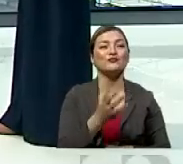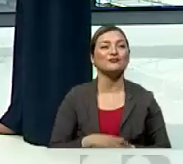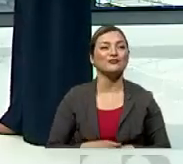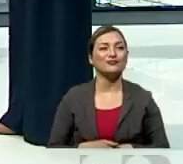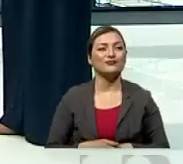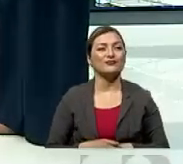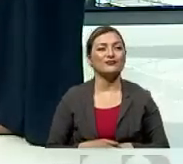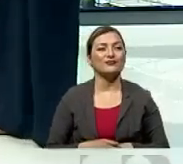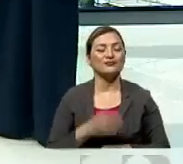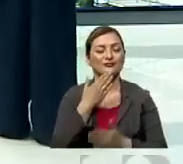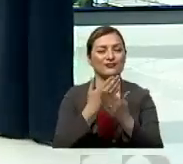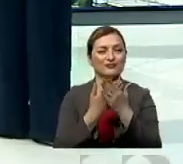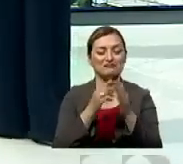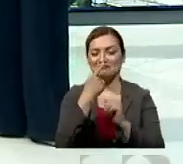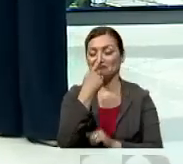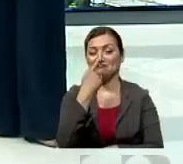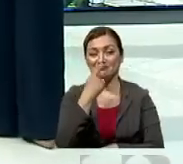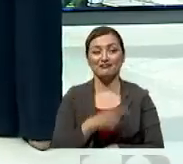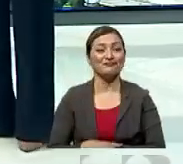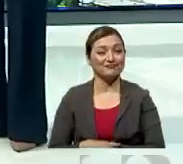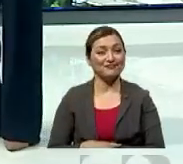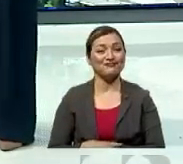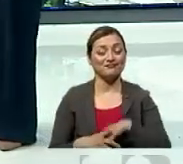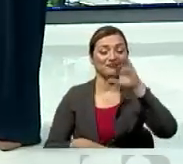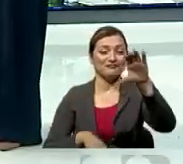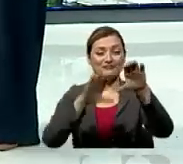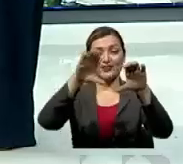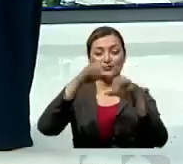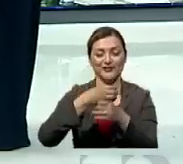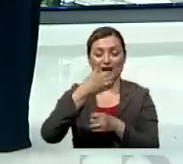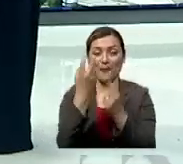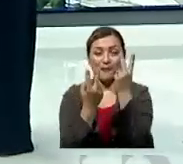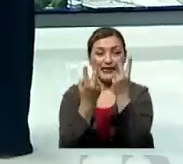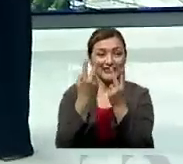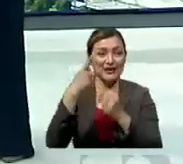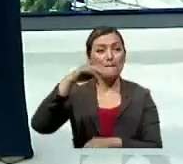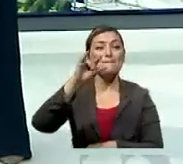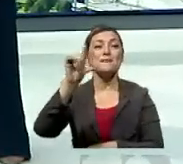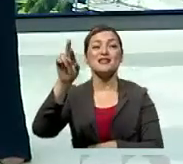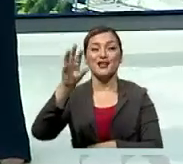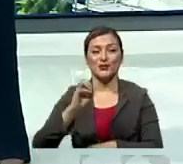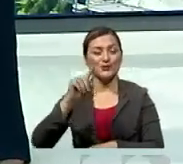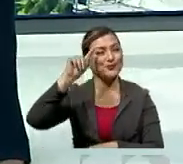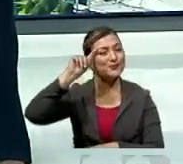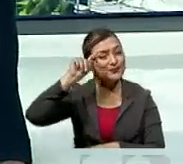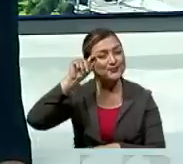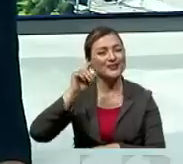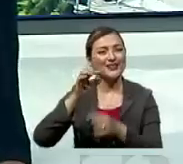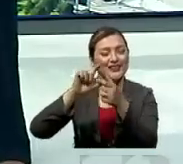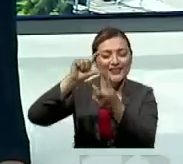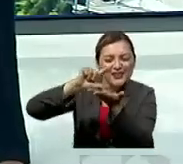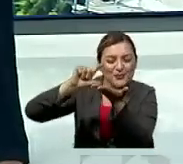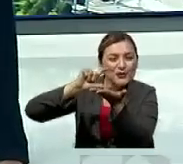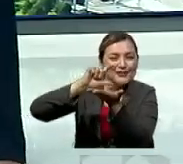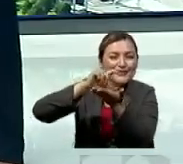Buenos días, Edith. Muchísimas gracias. Qué interesante este museo para ir a visitar hasta Píllaro. De hecho, me recordó, alguna de las botellitas me